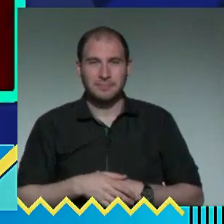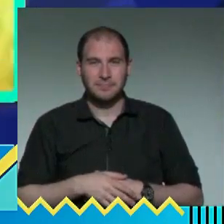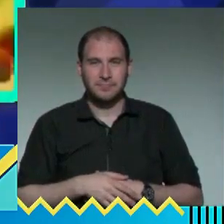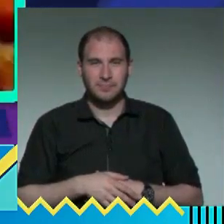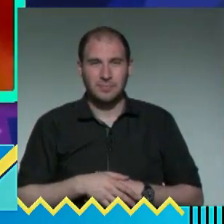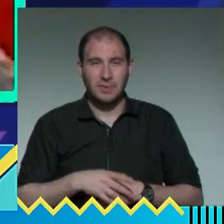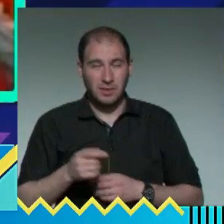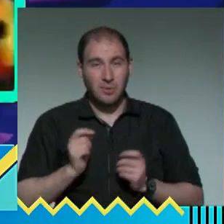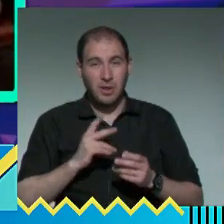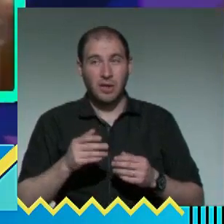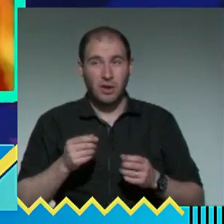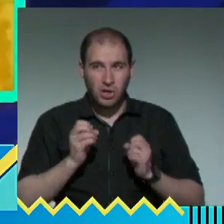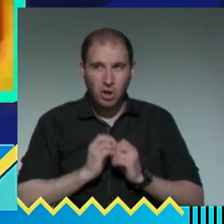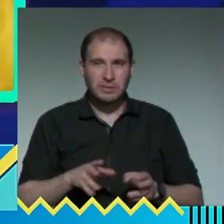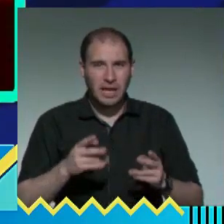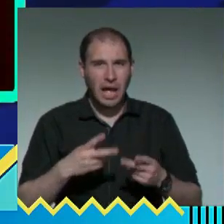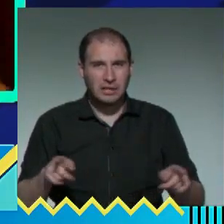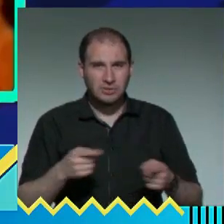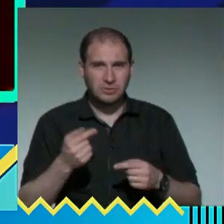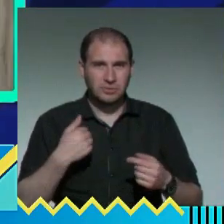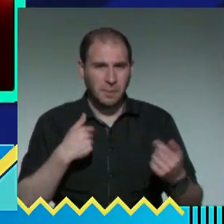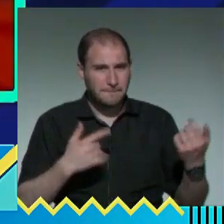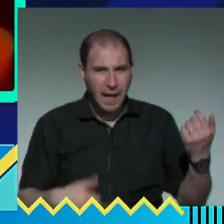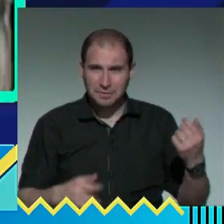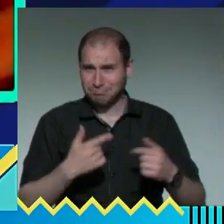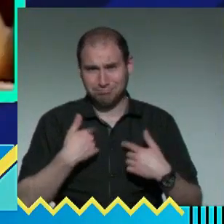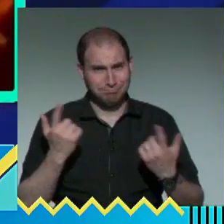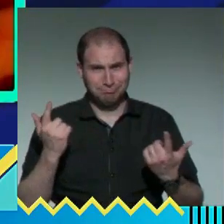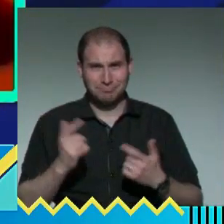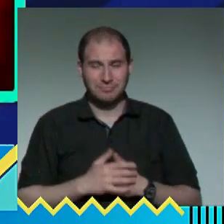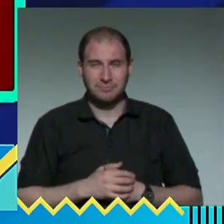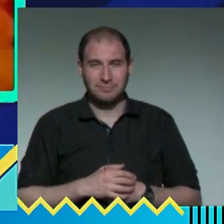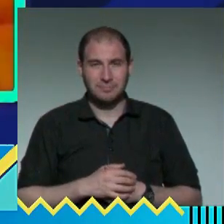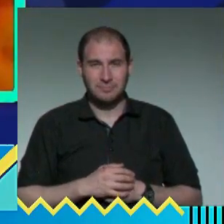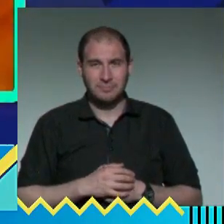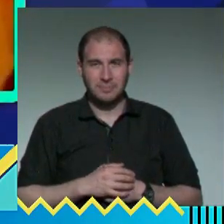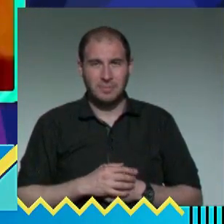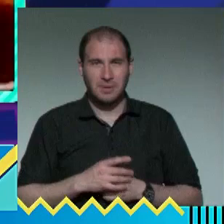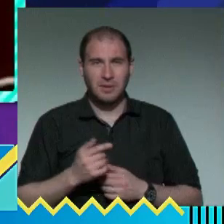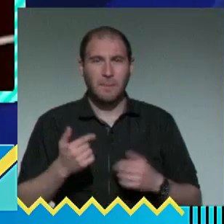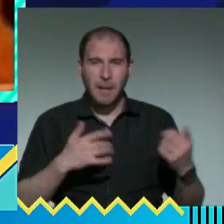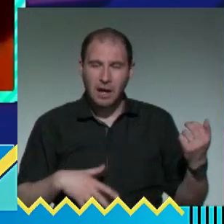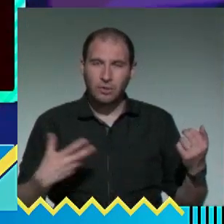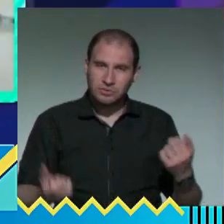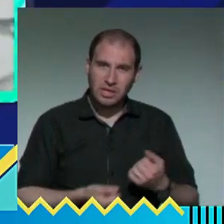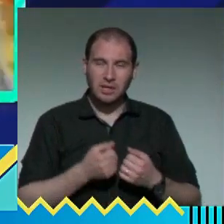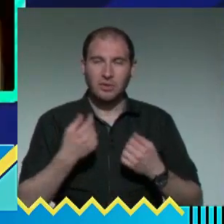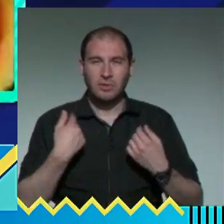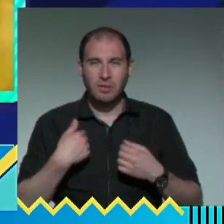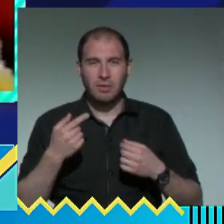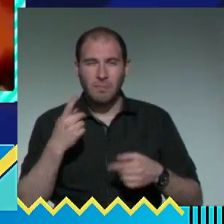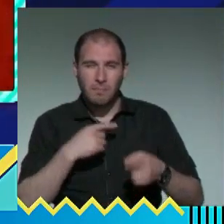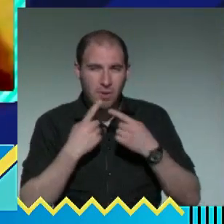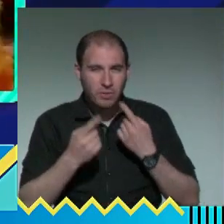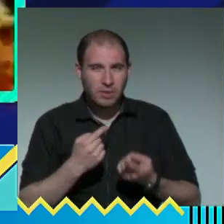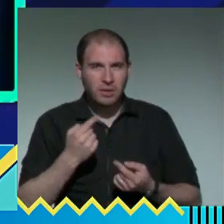Y dije, bueno, y cuando empecé a escuchar las canciones, yo no tocaba el bajo a todo esto, un loco. Me consigo un bajo, me pongo ahí a indagar